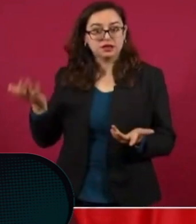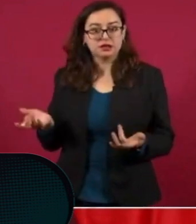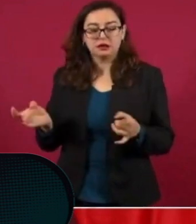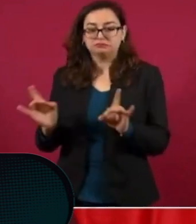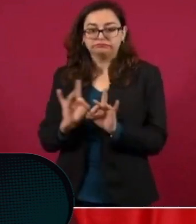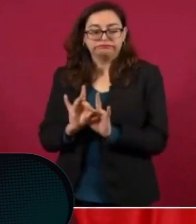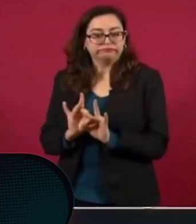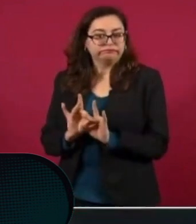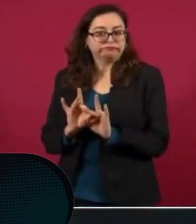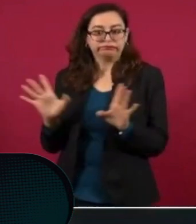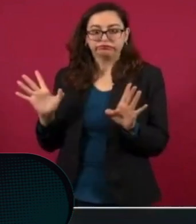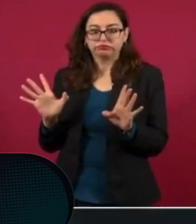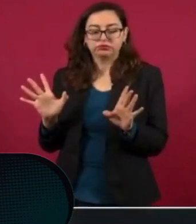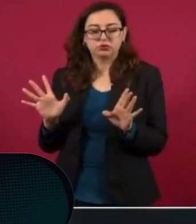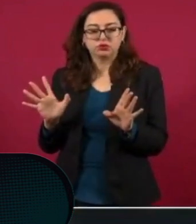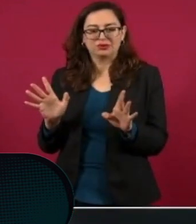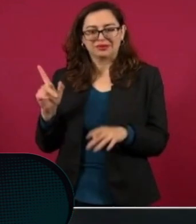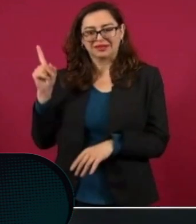supo